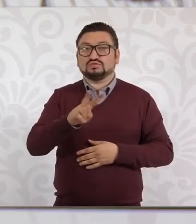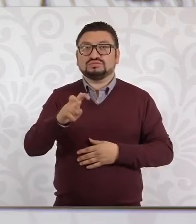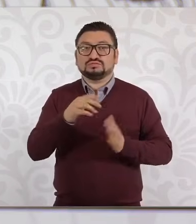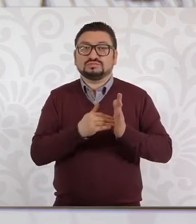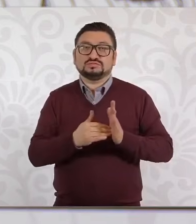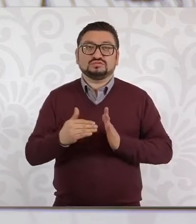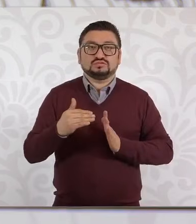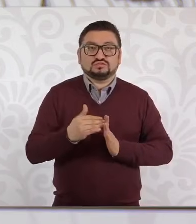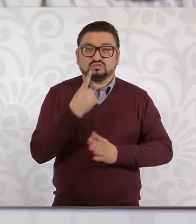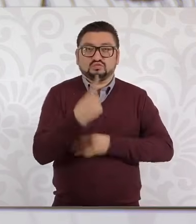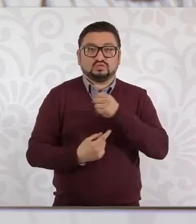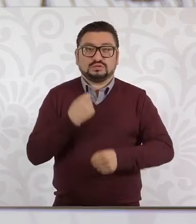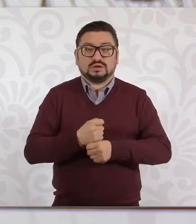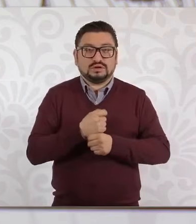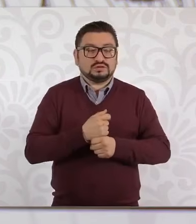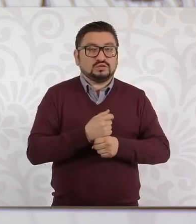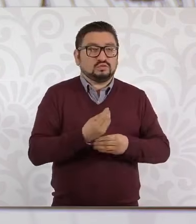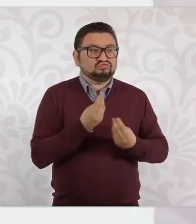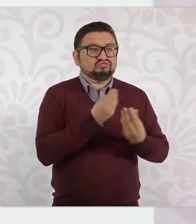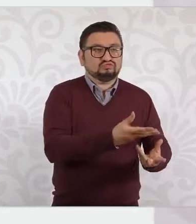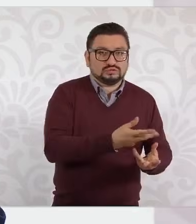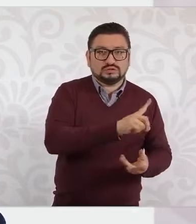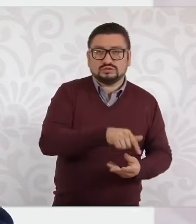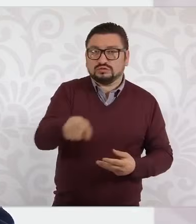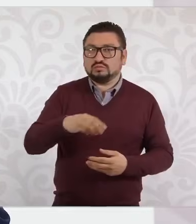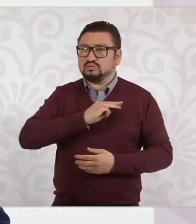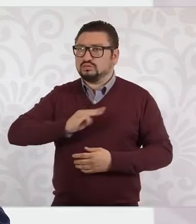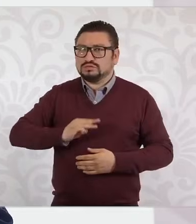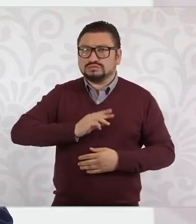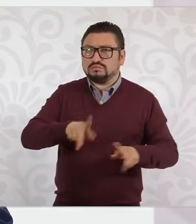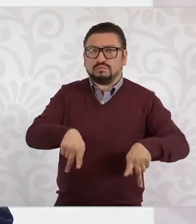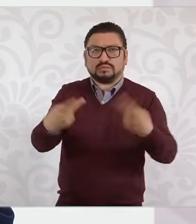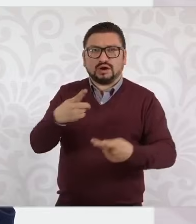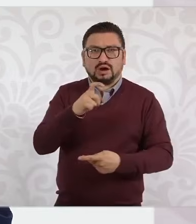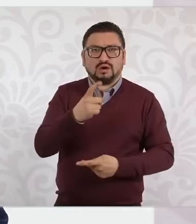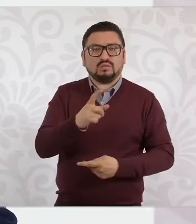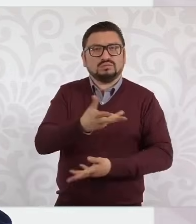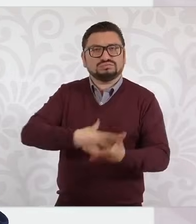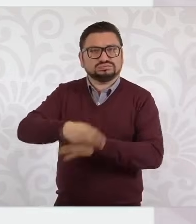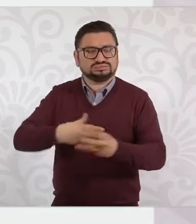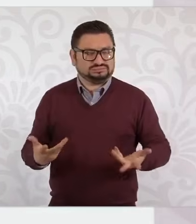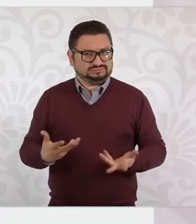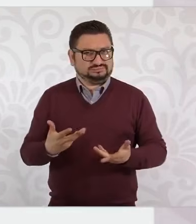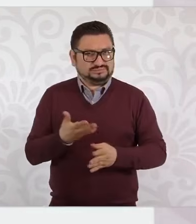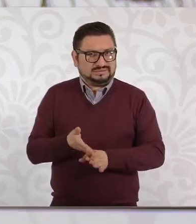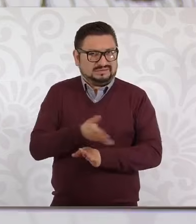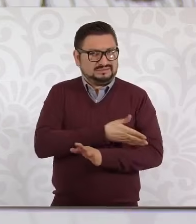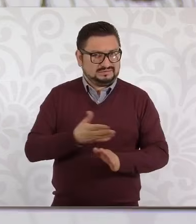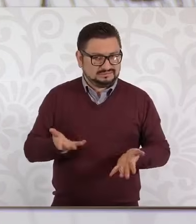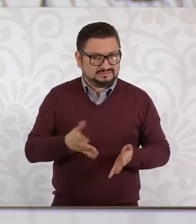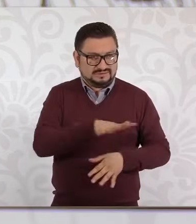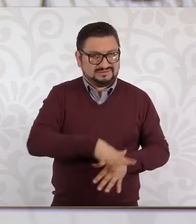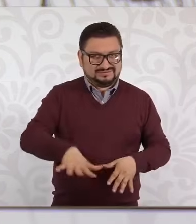año por venderle el agua a los municipios. Bueno, así pasaba, en este caso es un distrito